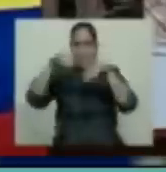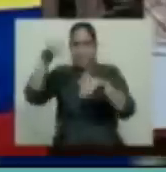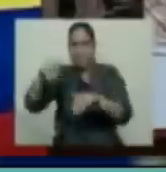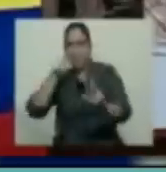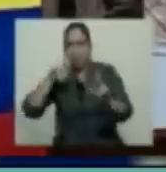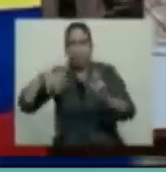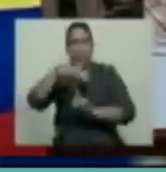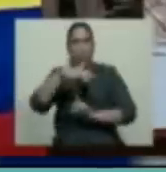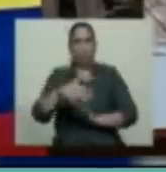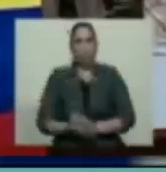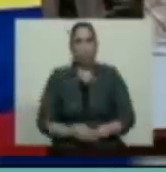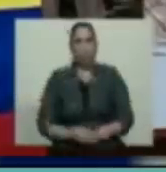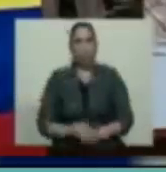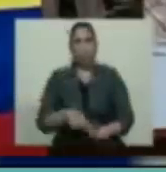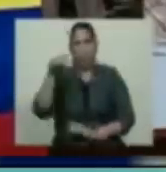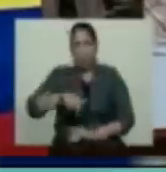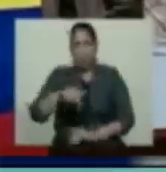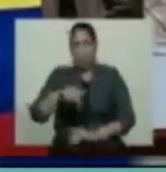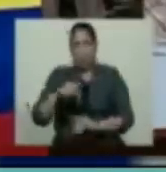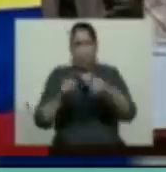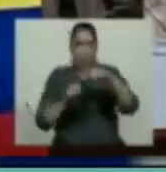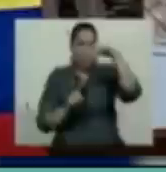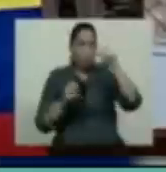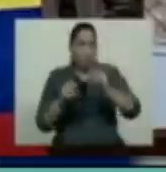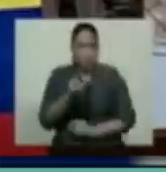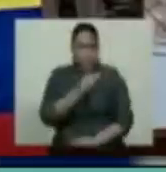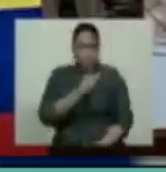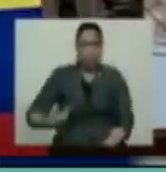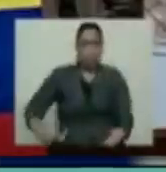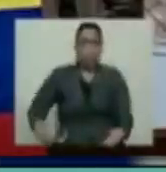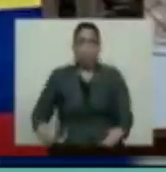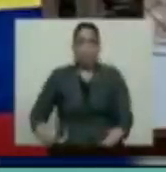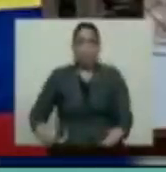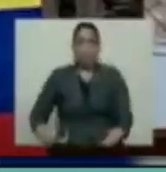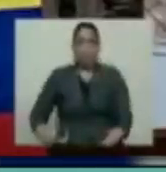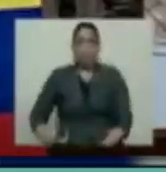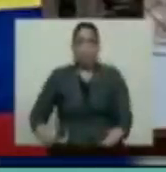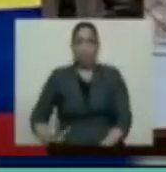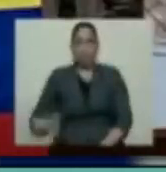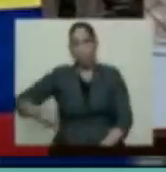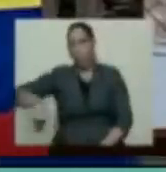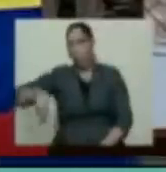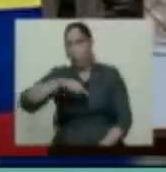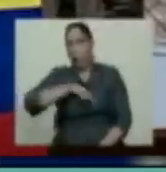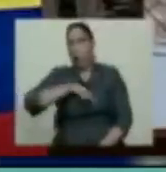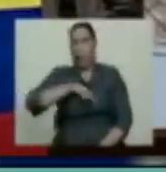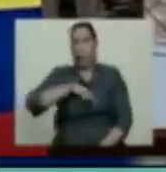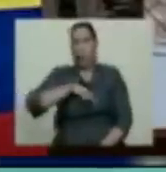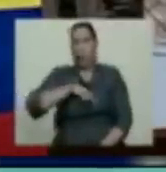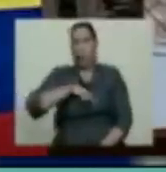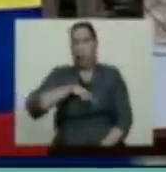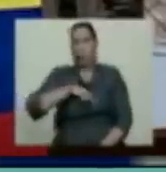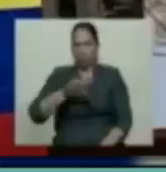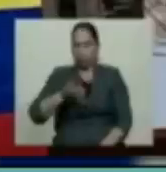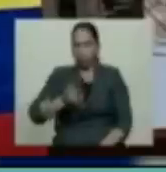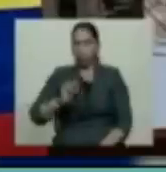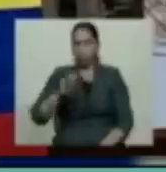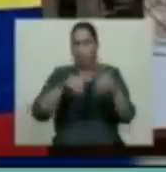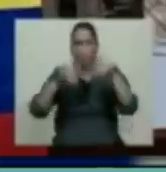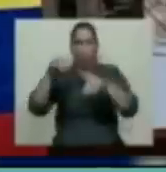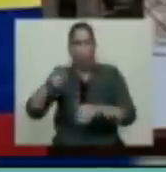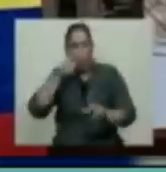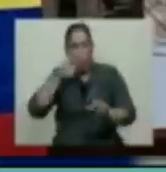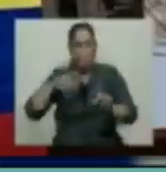mucha coordinación entre esta nueva guardia de la oposición y el resto de los países de América Latina. Es decir, que ninguno de los presidentes que ayer